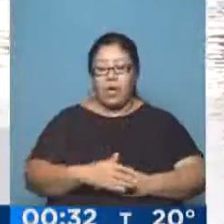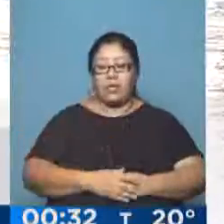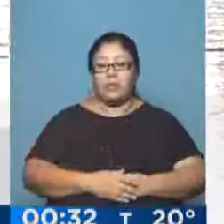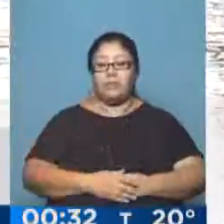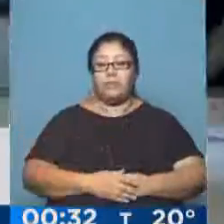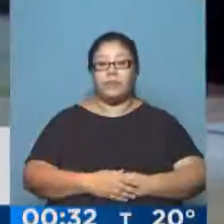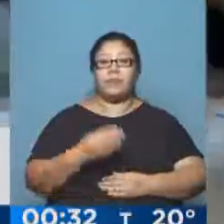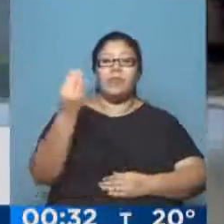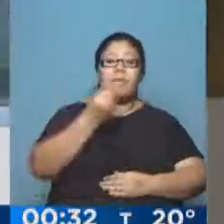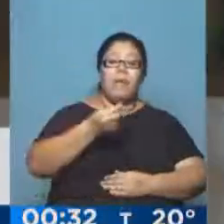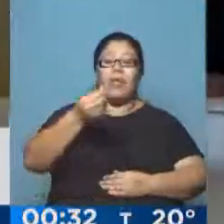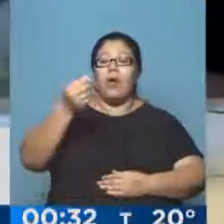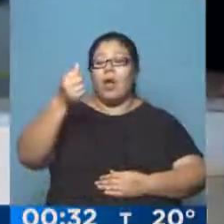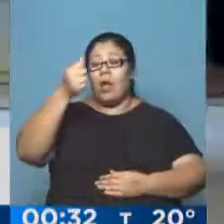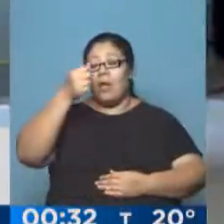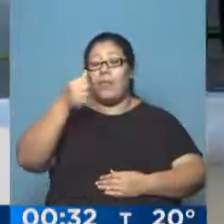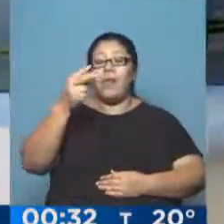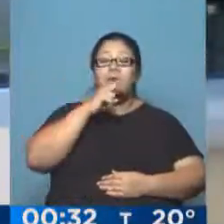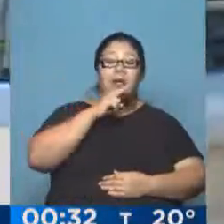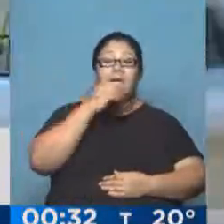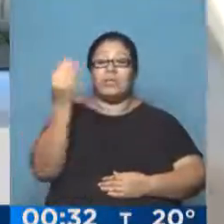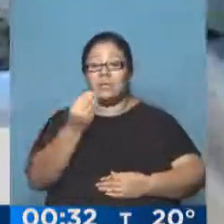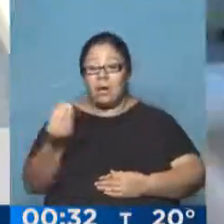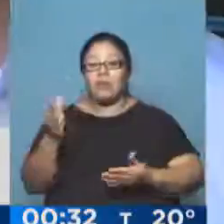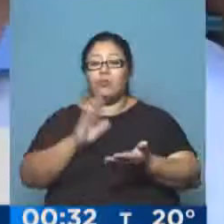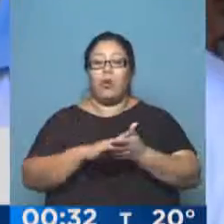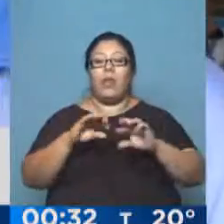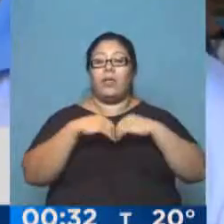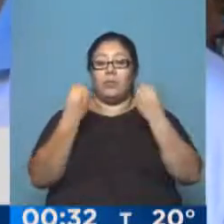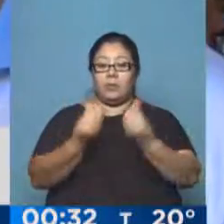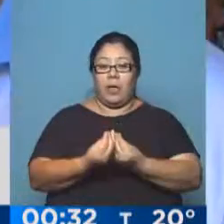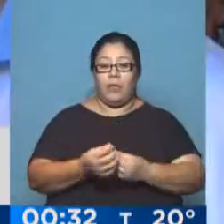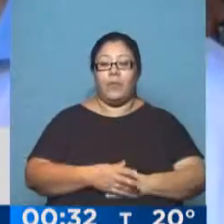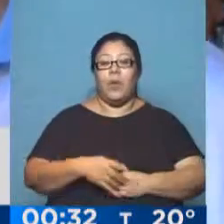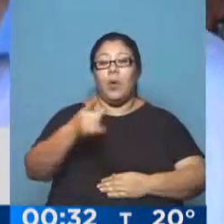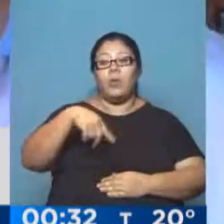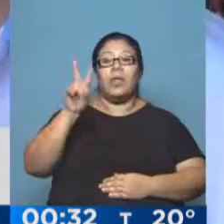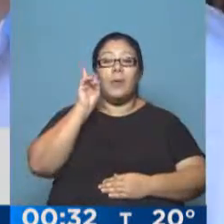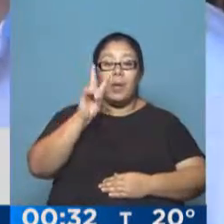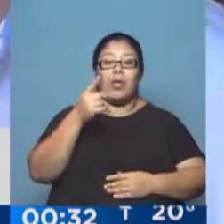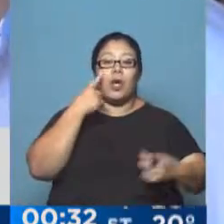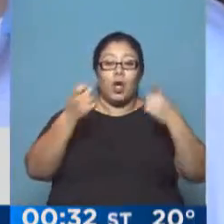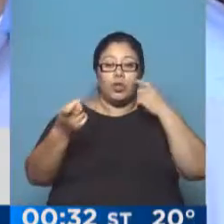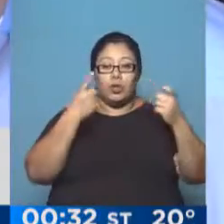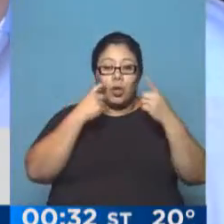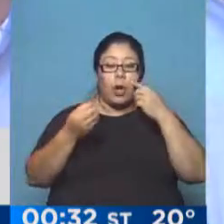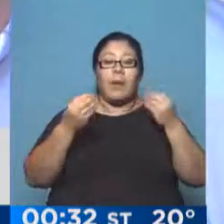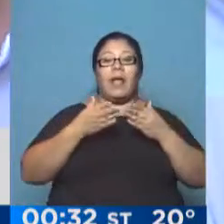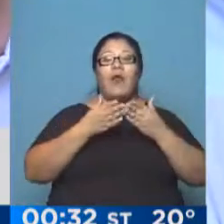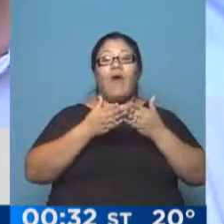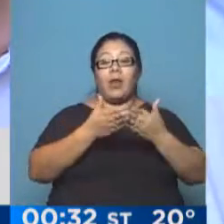que hacen una regata entre ellos para definir el resultado. Lo que están viendo acá es el control que se hace para que los